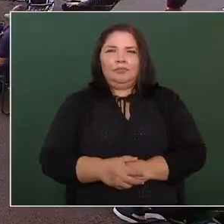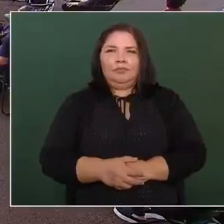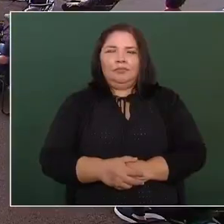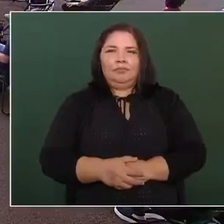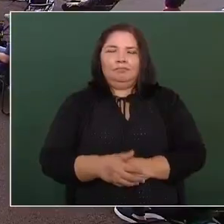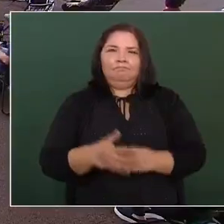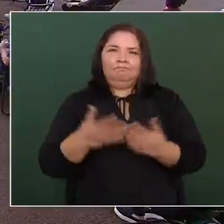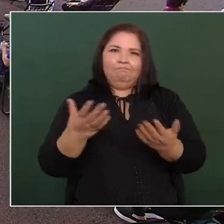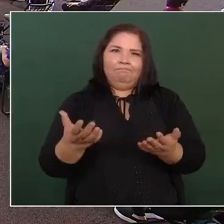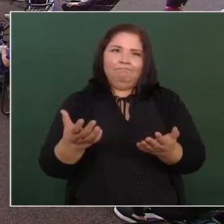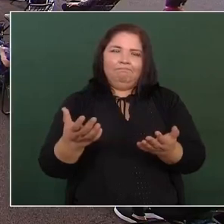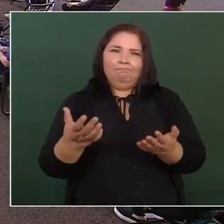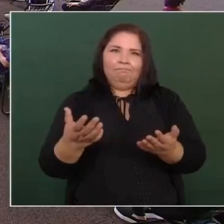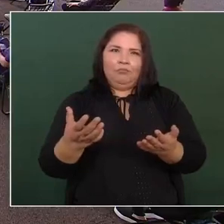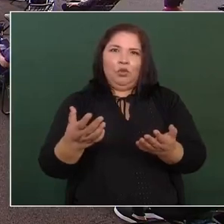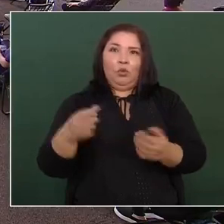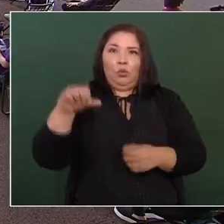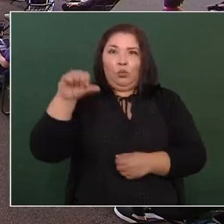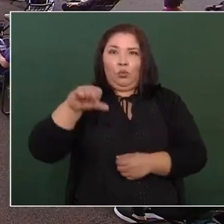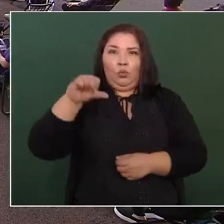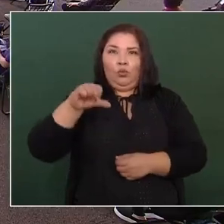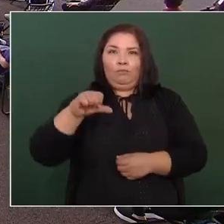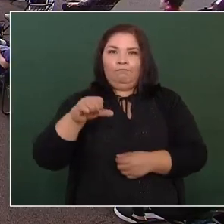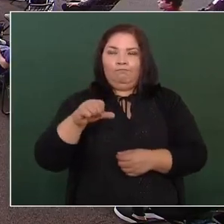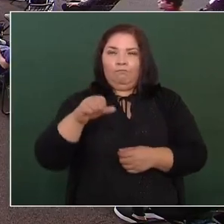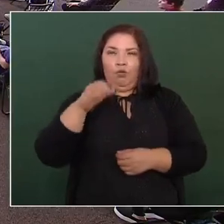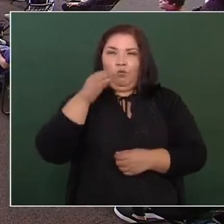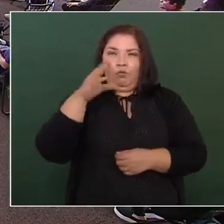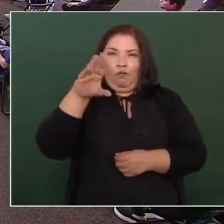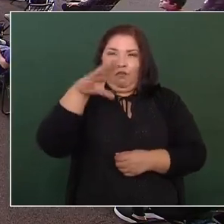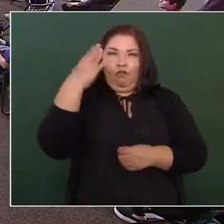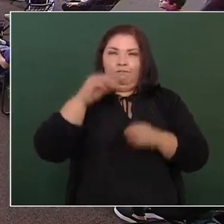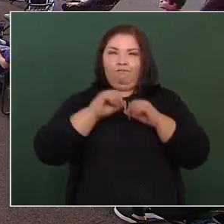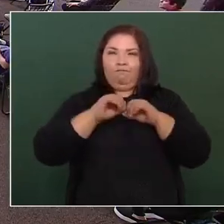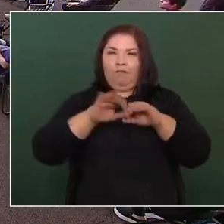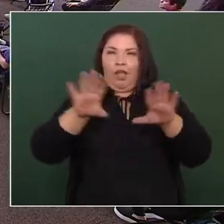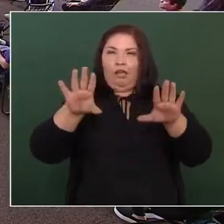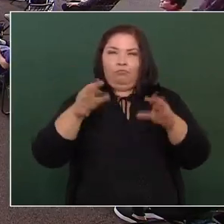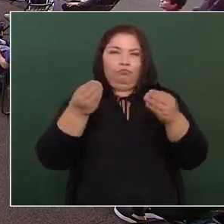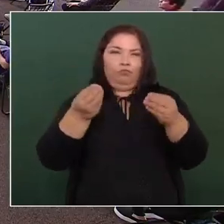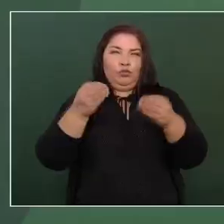es que mire, hoy salió una foto y han salido